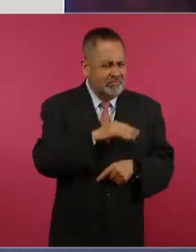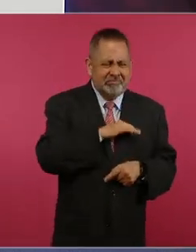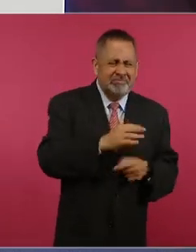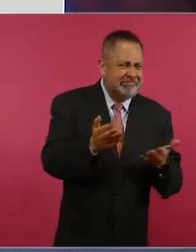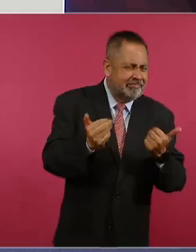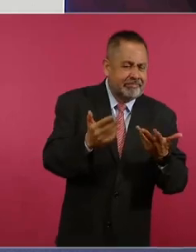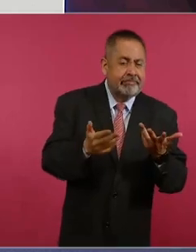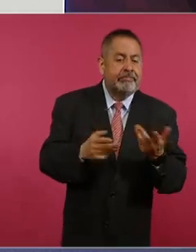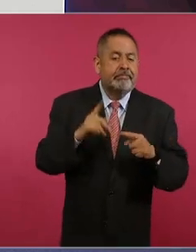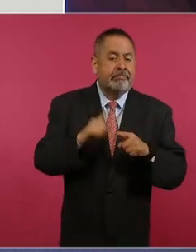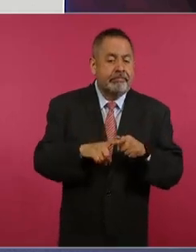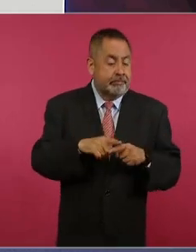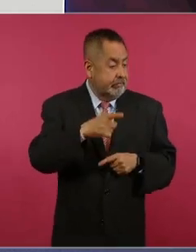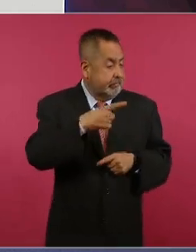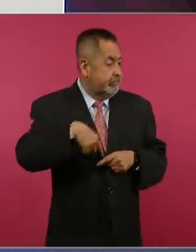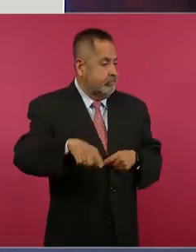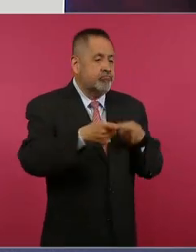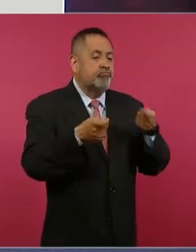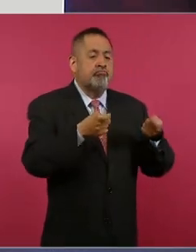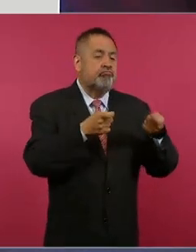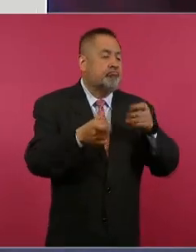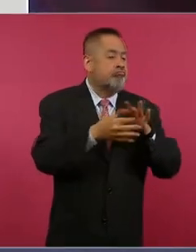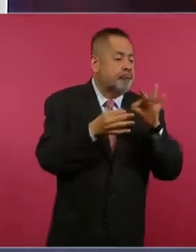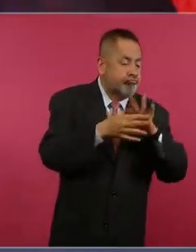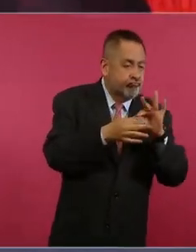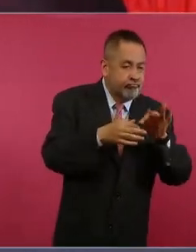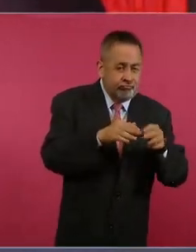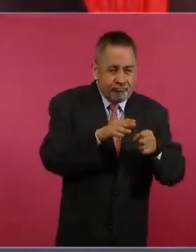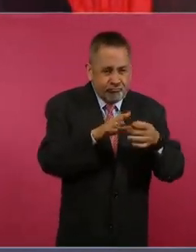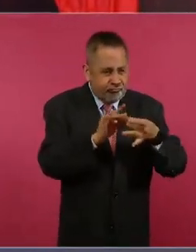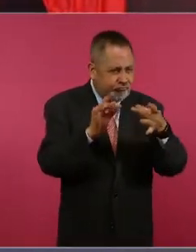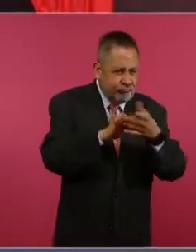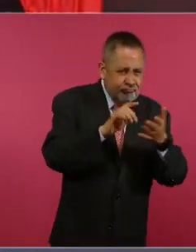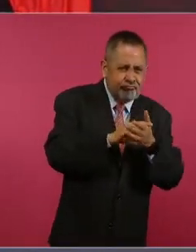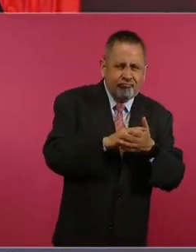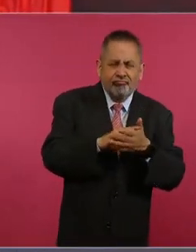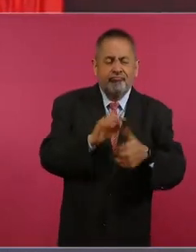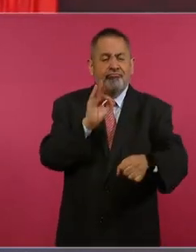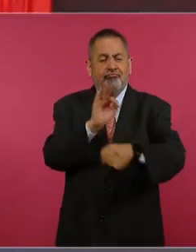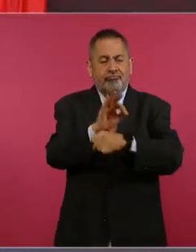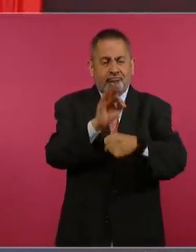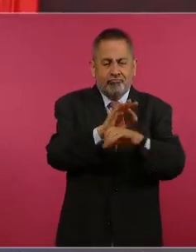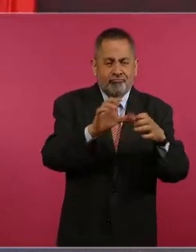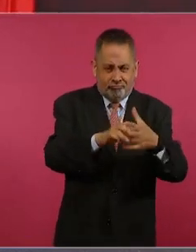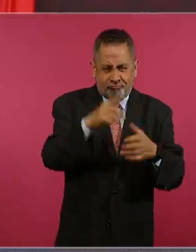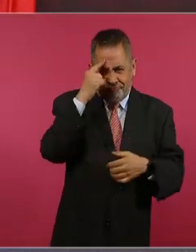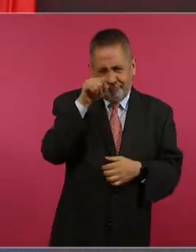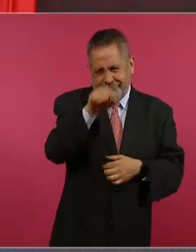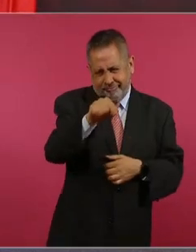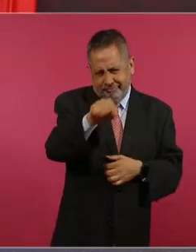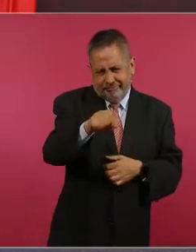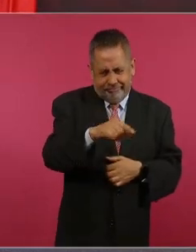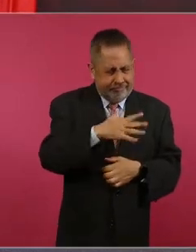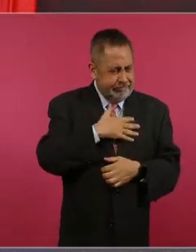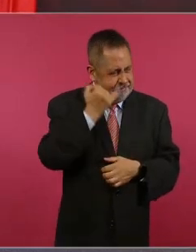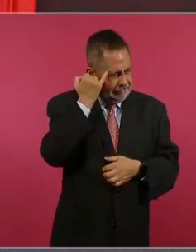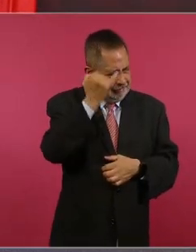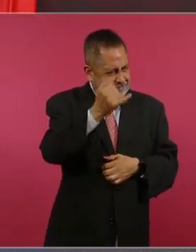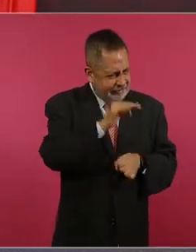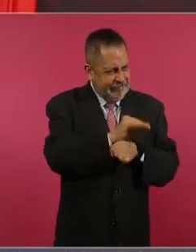que está decidida en favor de ellas, de estas ideas, la opinión